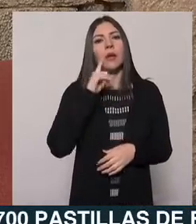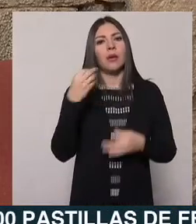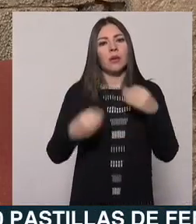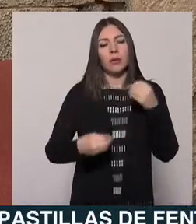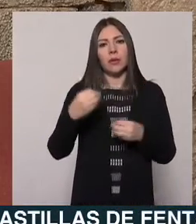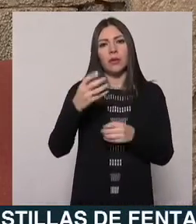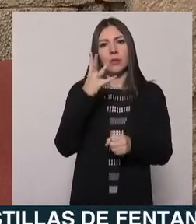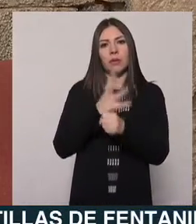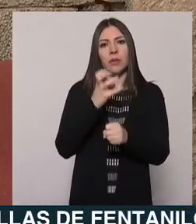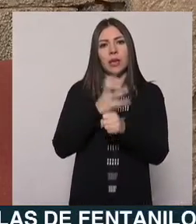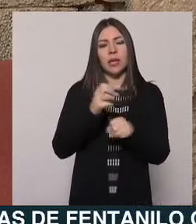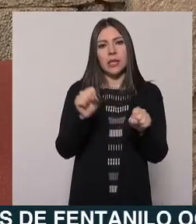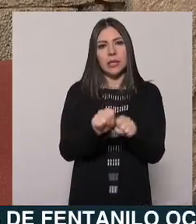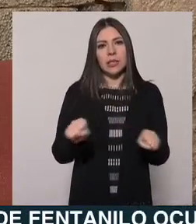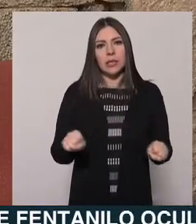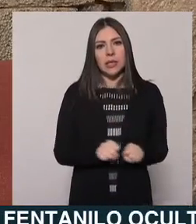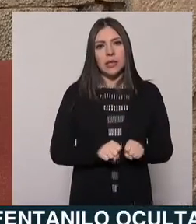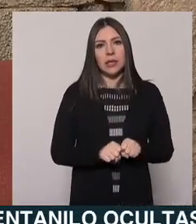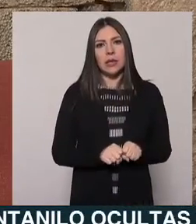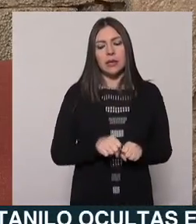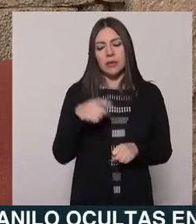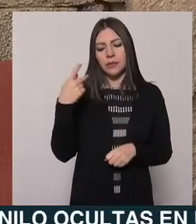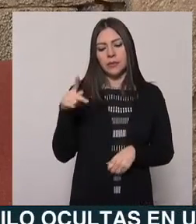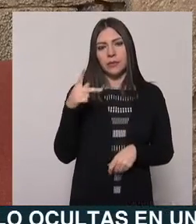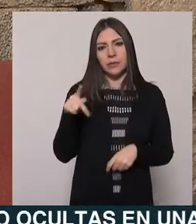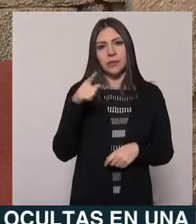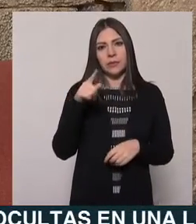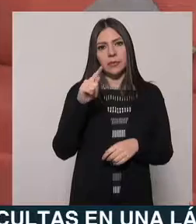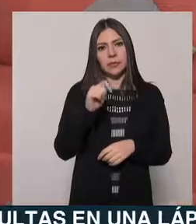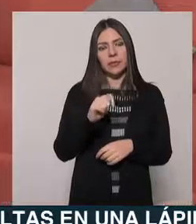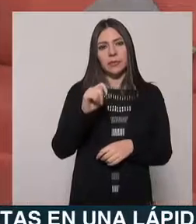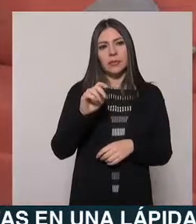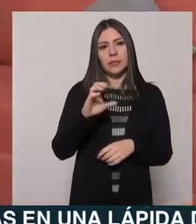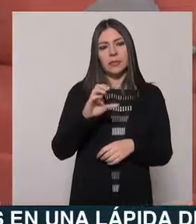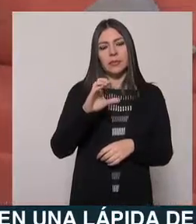Cuarta Sala Familiar del Poder Judicial de la Ciudad de México. Muy buenos días. A sus órdenes.